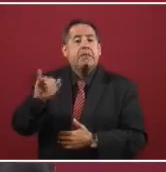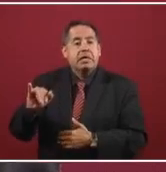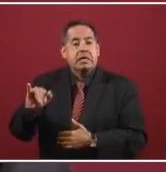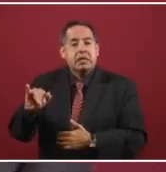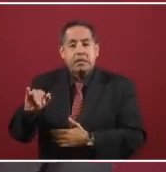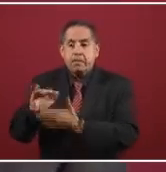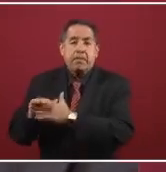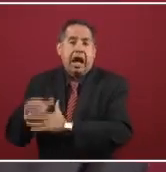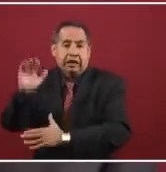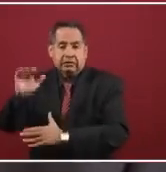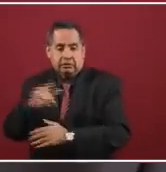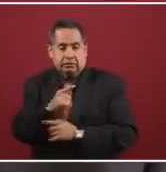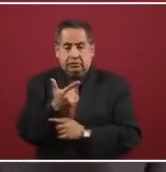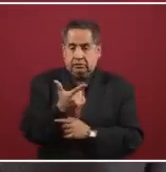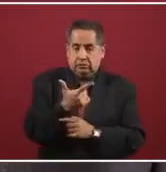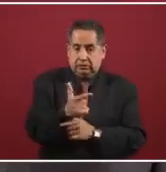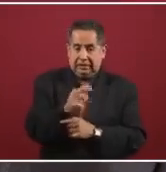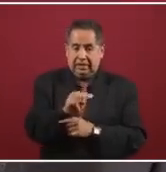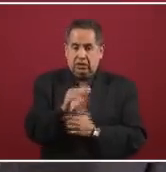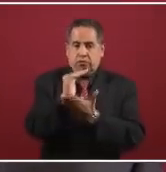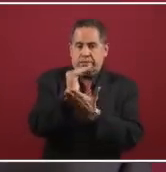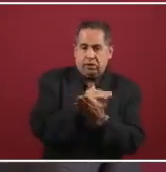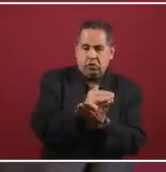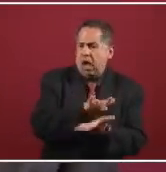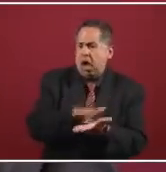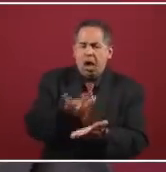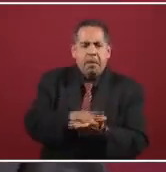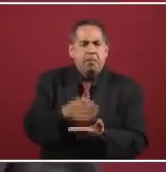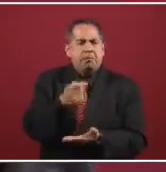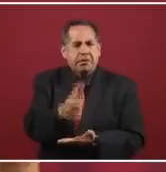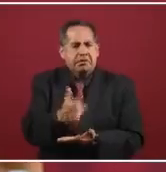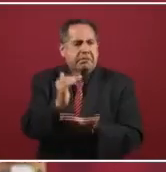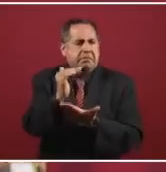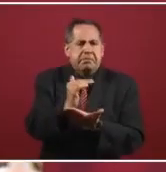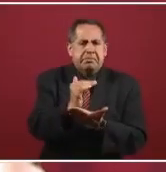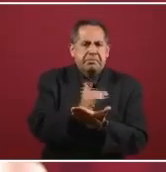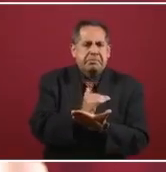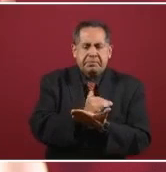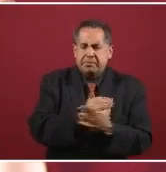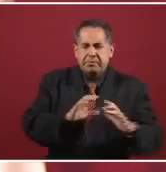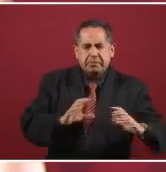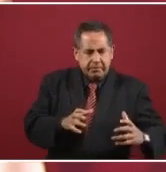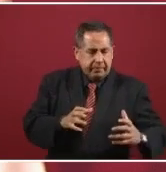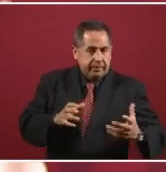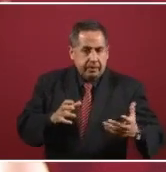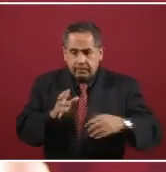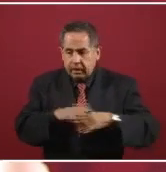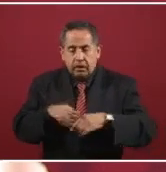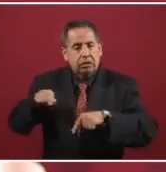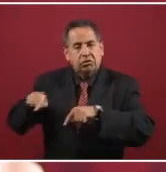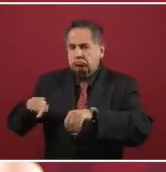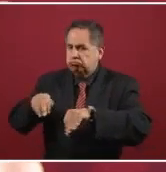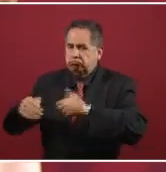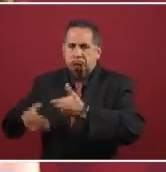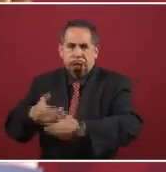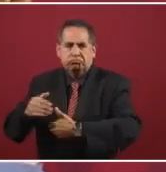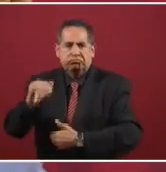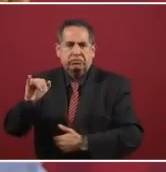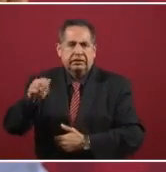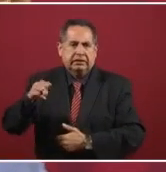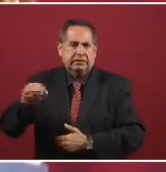Guardia Nacional o más función de apoyo de Guardia Nacional y más tarea operativa del INAMI.